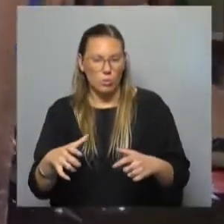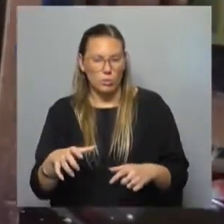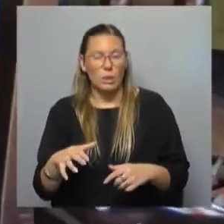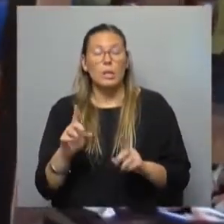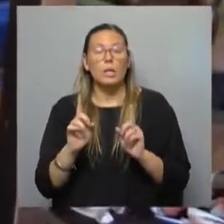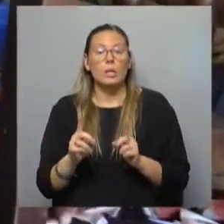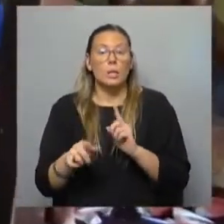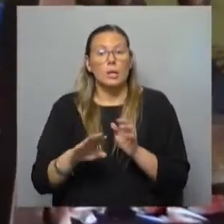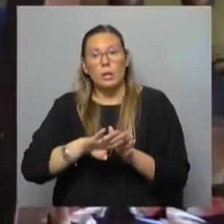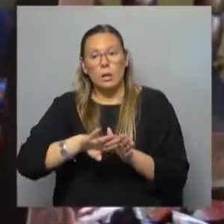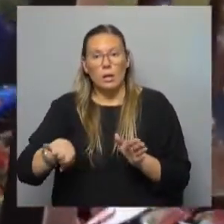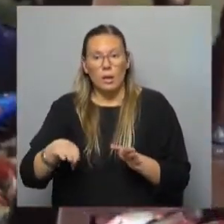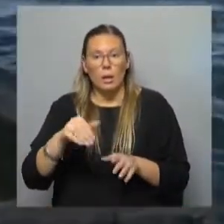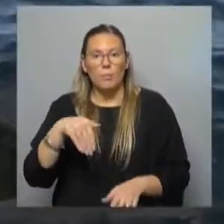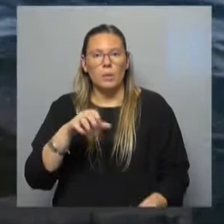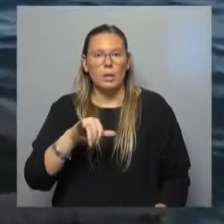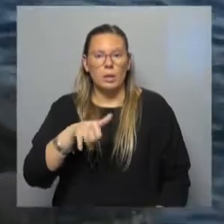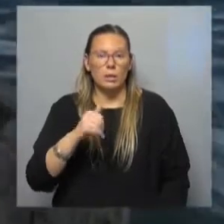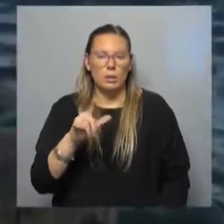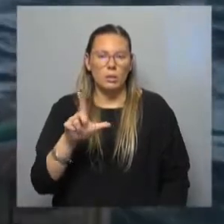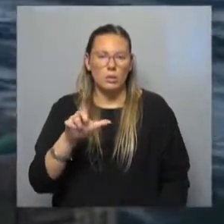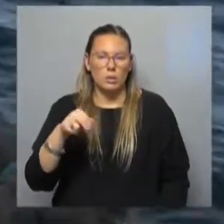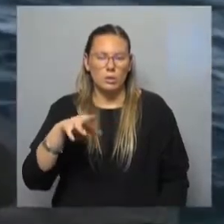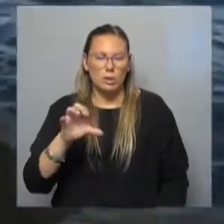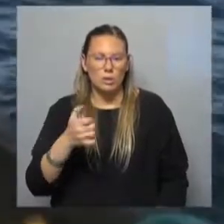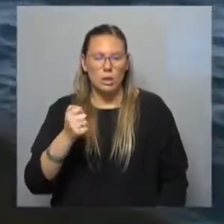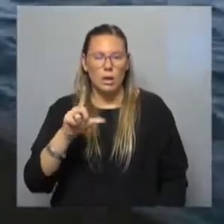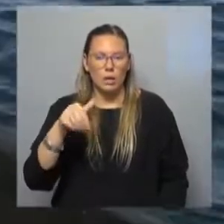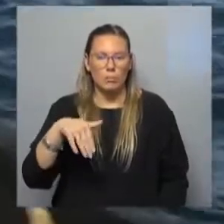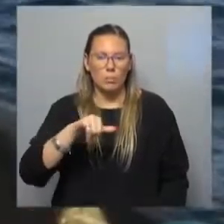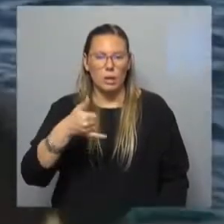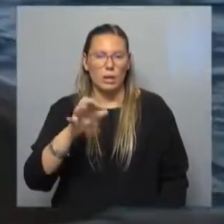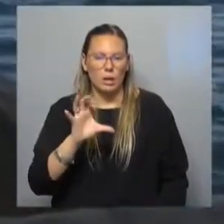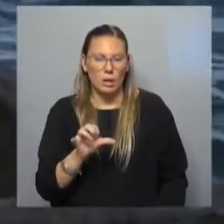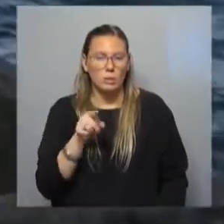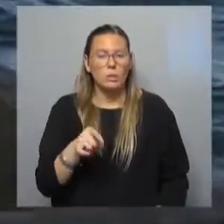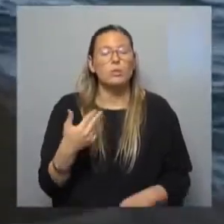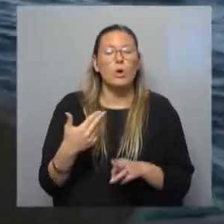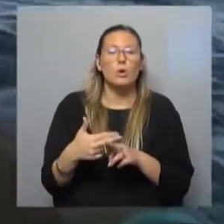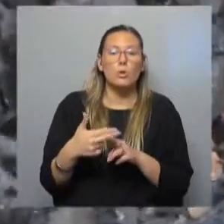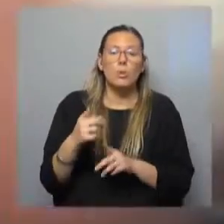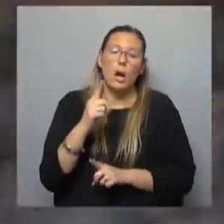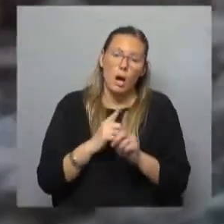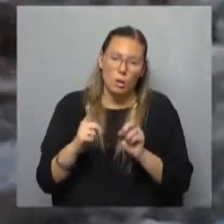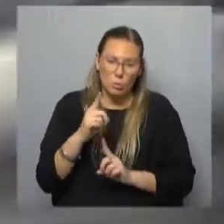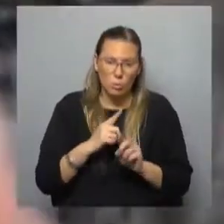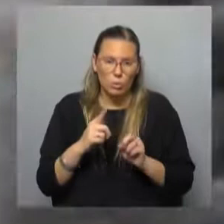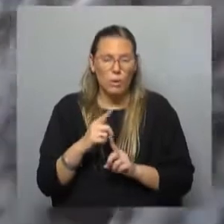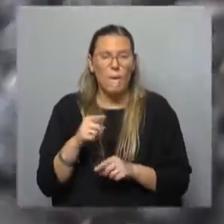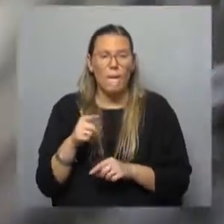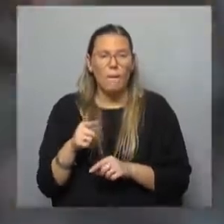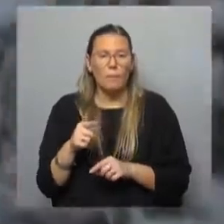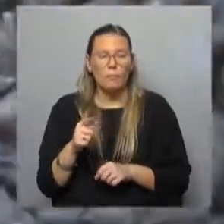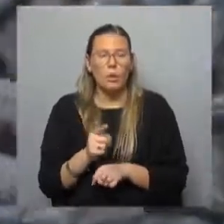parte, tenemos mejillones y almejas en lo que se da por llamar, en algunos casos, en el caso de las almejas, como